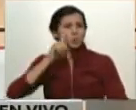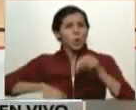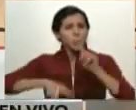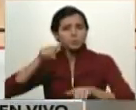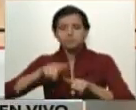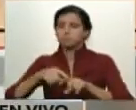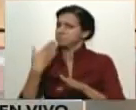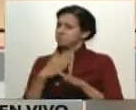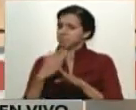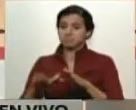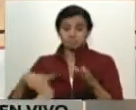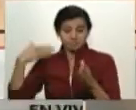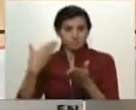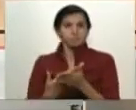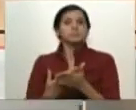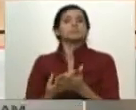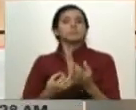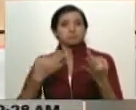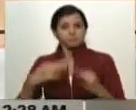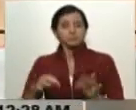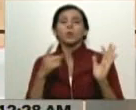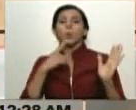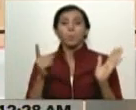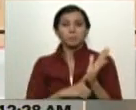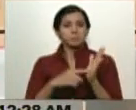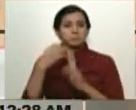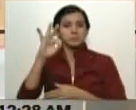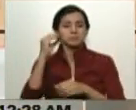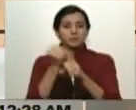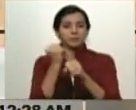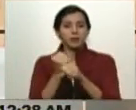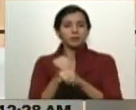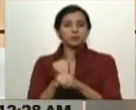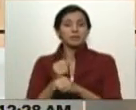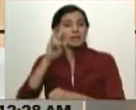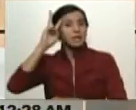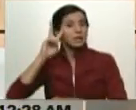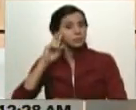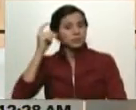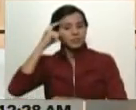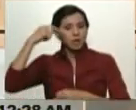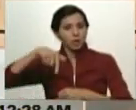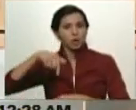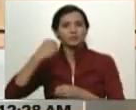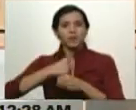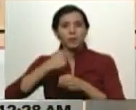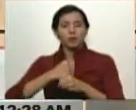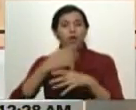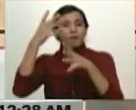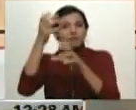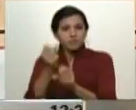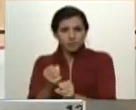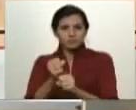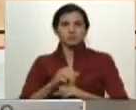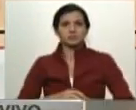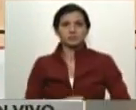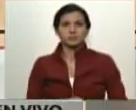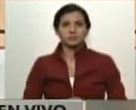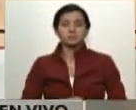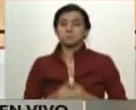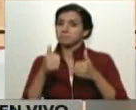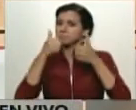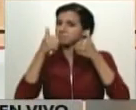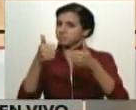pudimos cumplir con el pueblo de Venezuela con una jornada transparente, limpia, confiable y con una gran